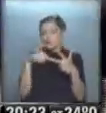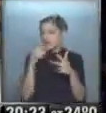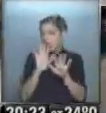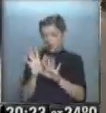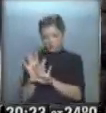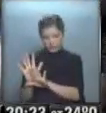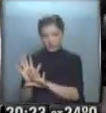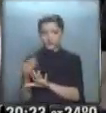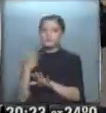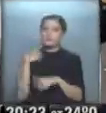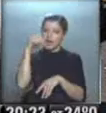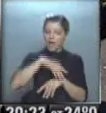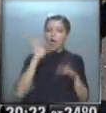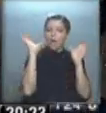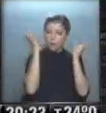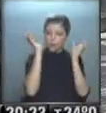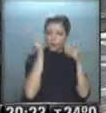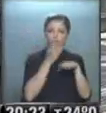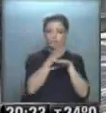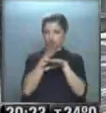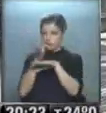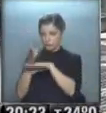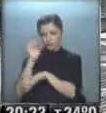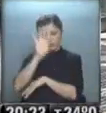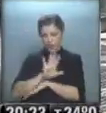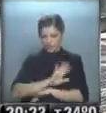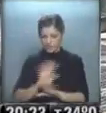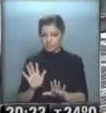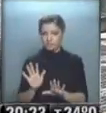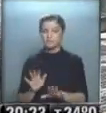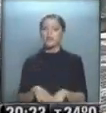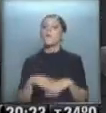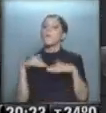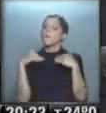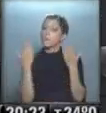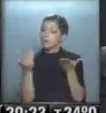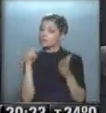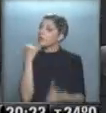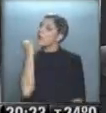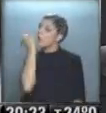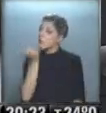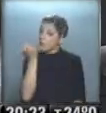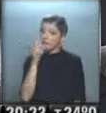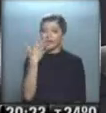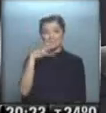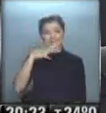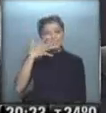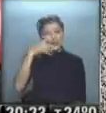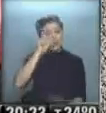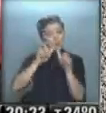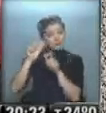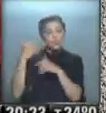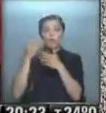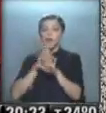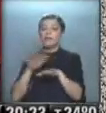necesario trasladar a ningún hospital del gobierno de la ciudad por helicóptero. Por eso le estoy diciendo que los 5 heridos que están con patología de gravedad